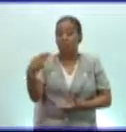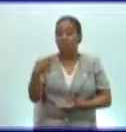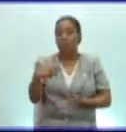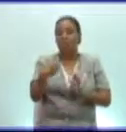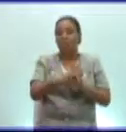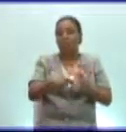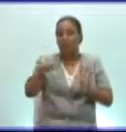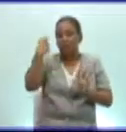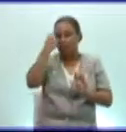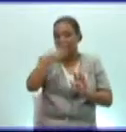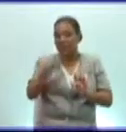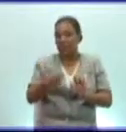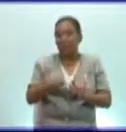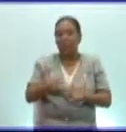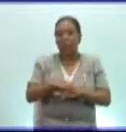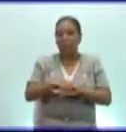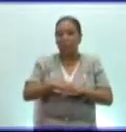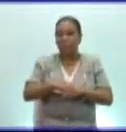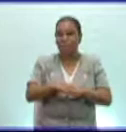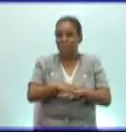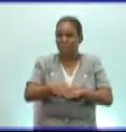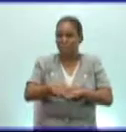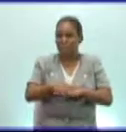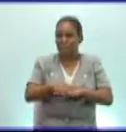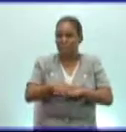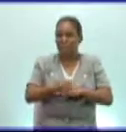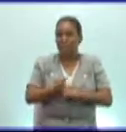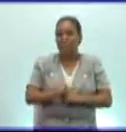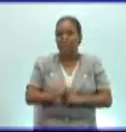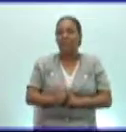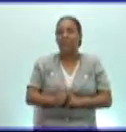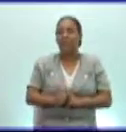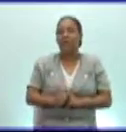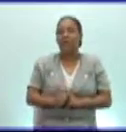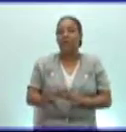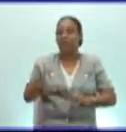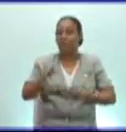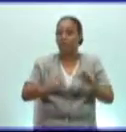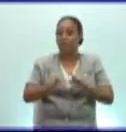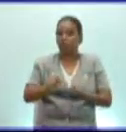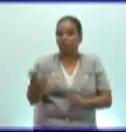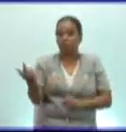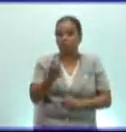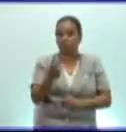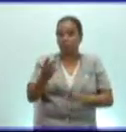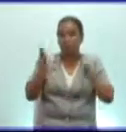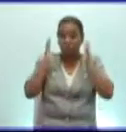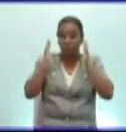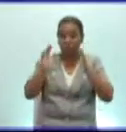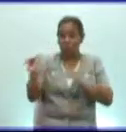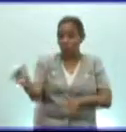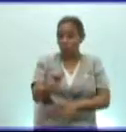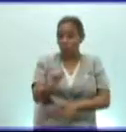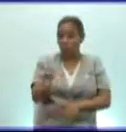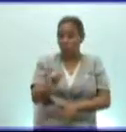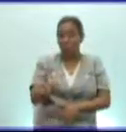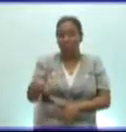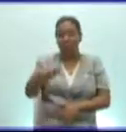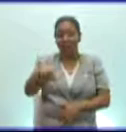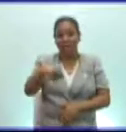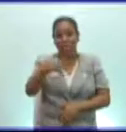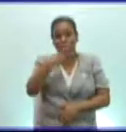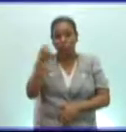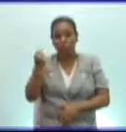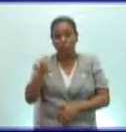características básicas al medio, pues por tanto, si estas dos concentraciones son iguales, entonces la disolución será